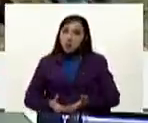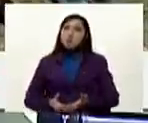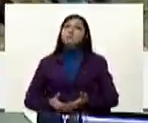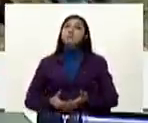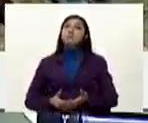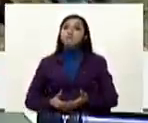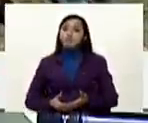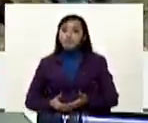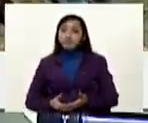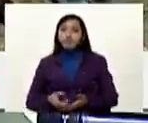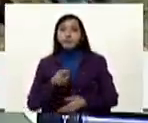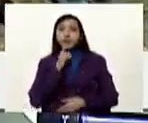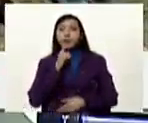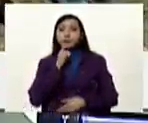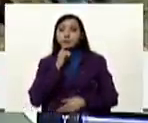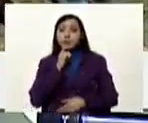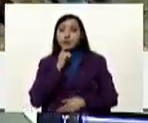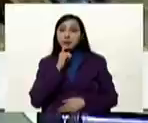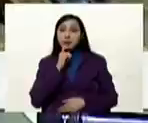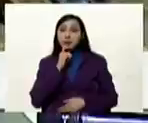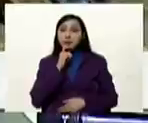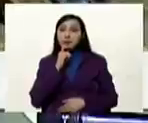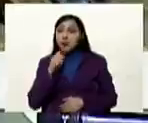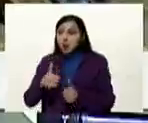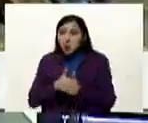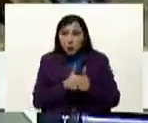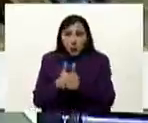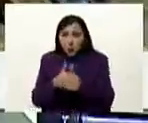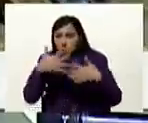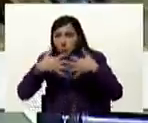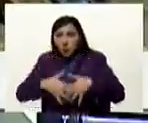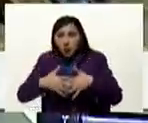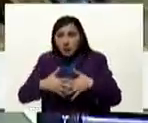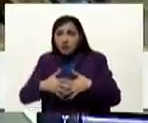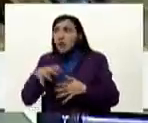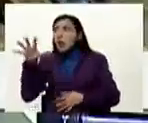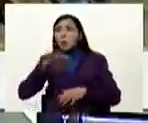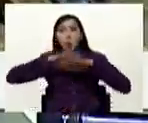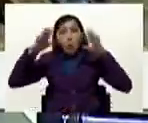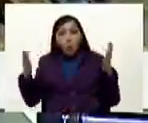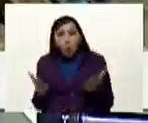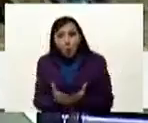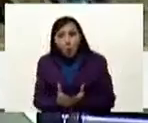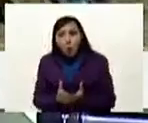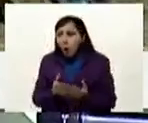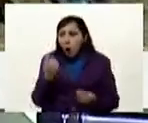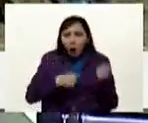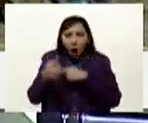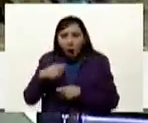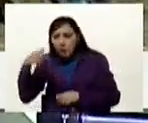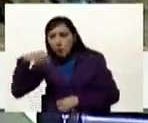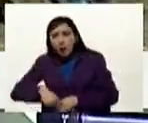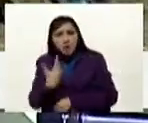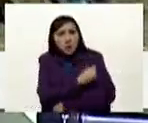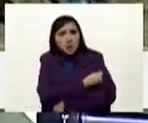costó. Comenzaron a perseguir a todas las empresas del mundo para que no le vendieran vacunas a